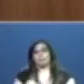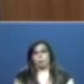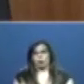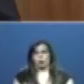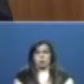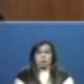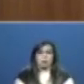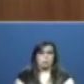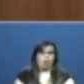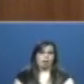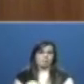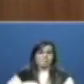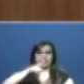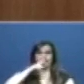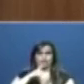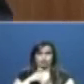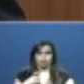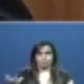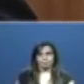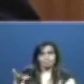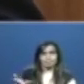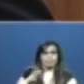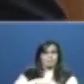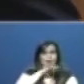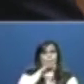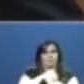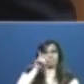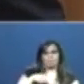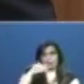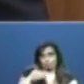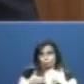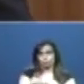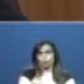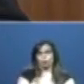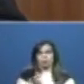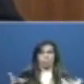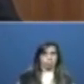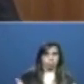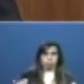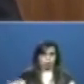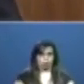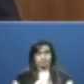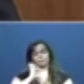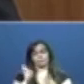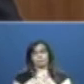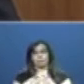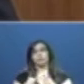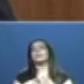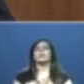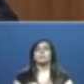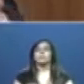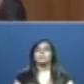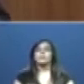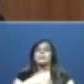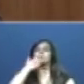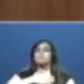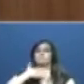desincentivo en 2013 y años sucesivos y tercero que la posibilidad de alguna diferencia